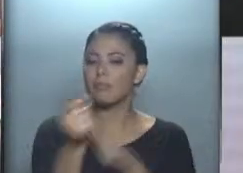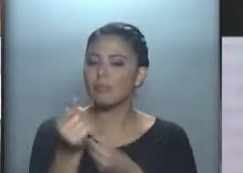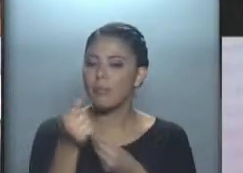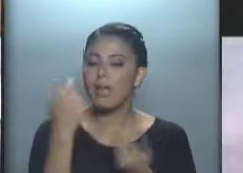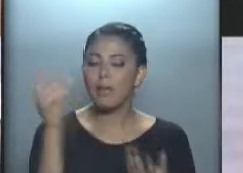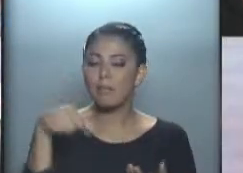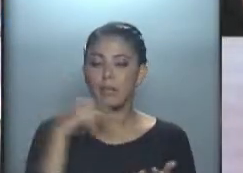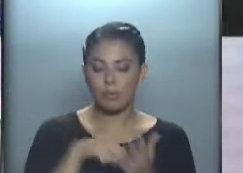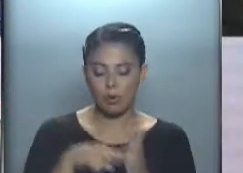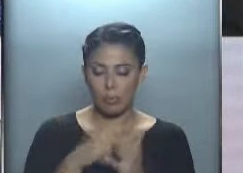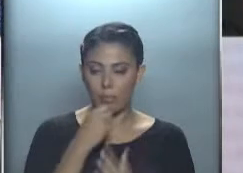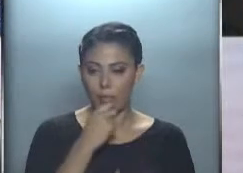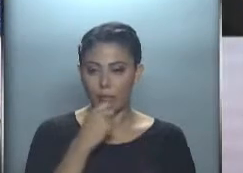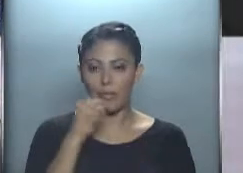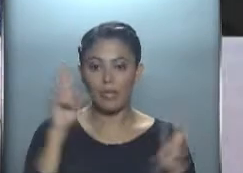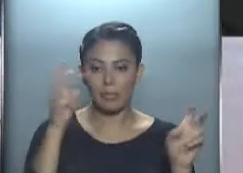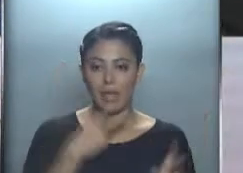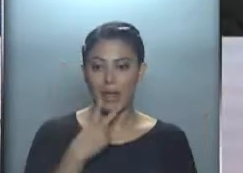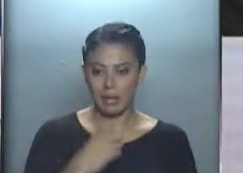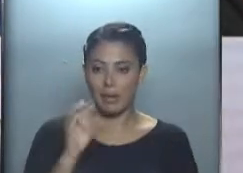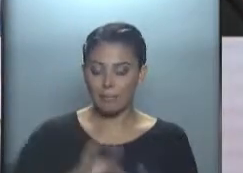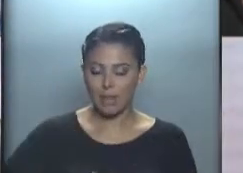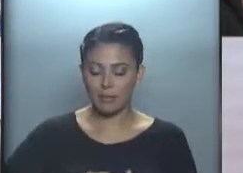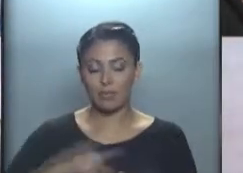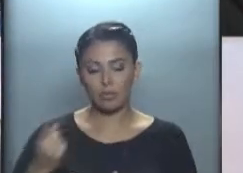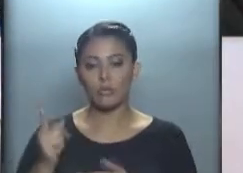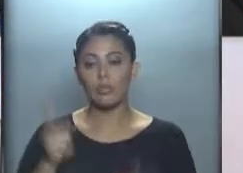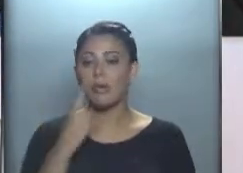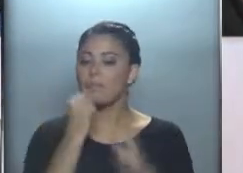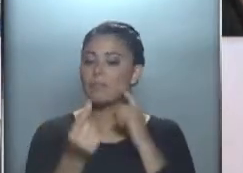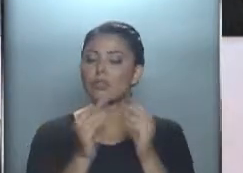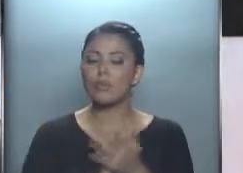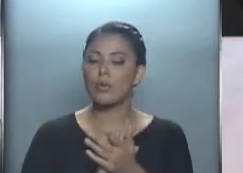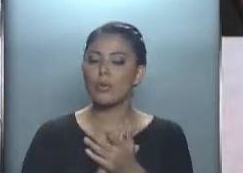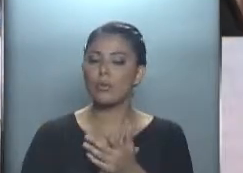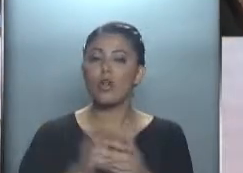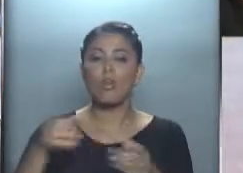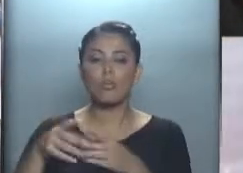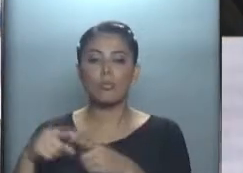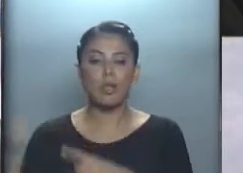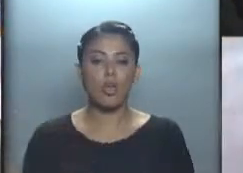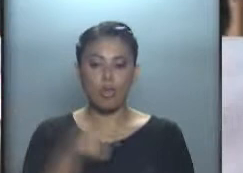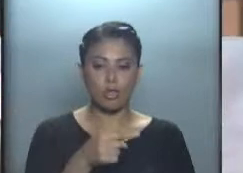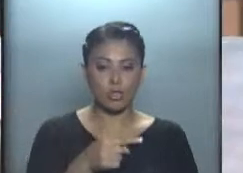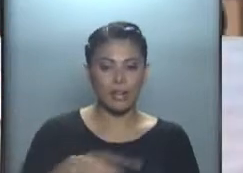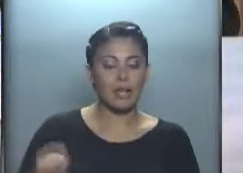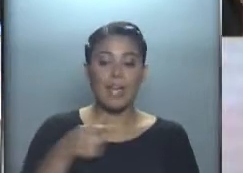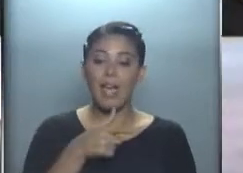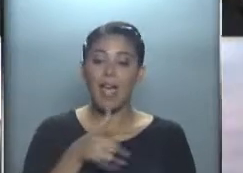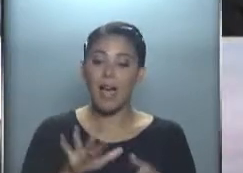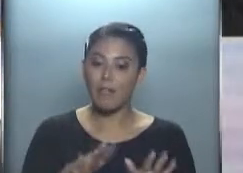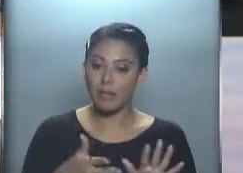problemas aparte de la cuestión energética y la crítica a los planteos desde una oposición que a veces